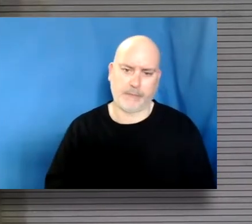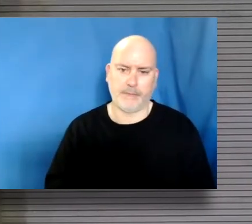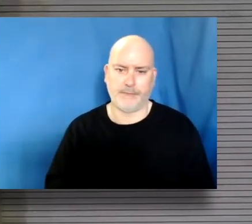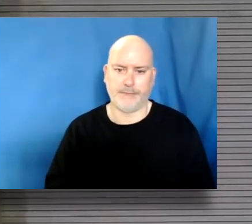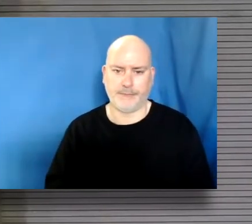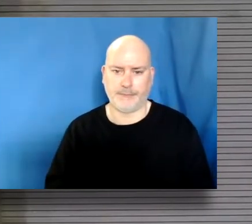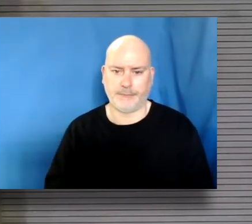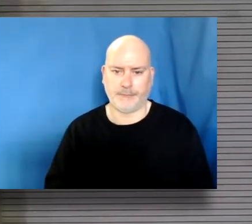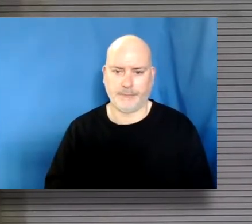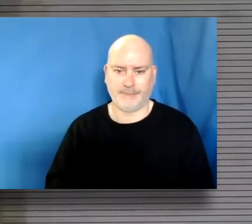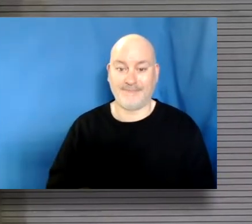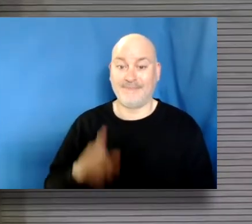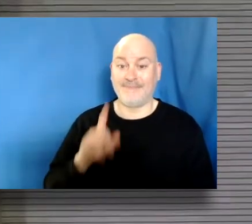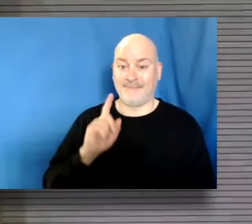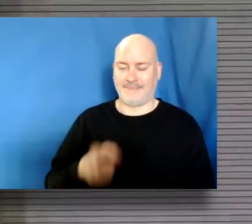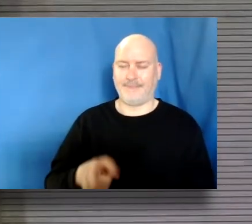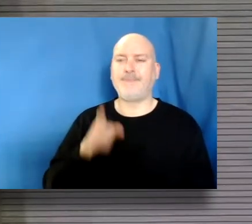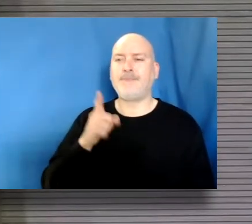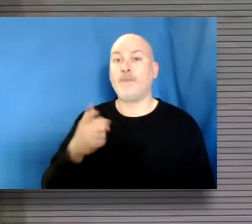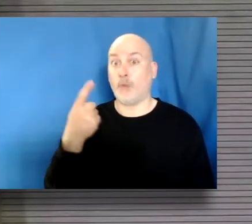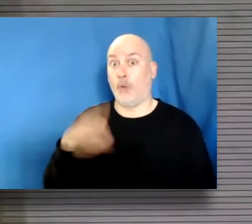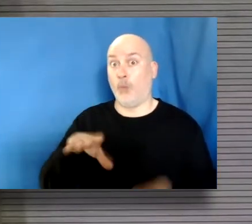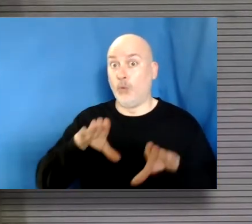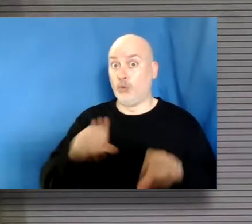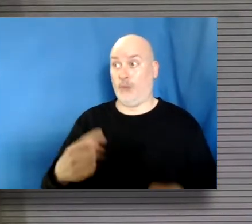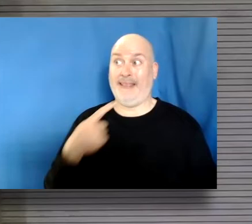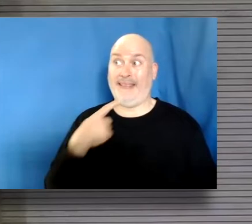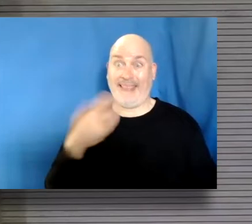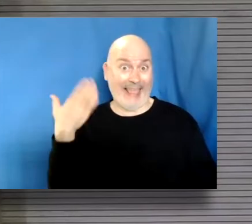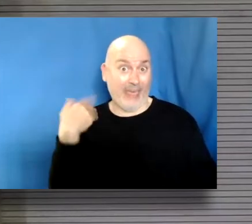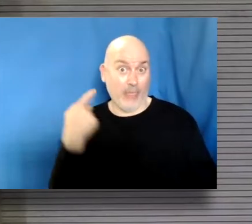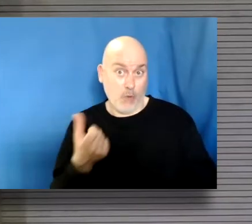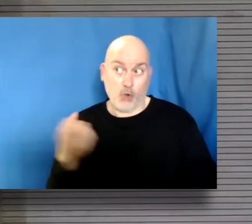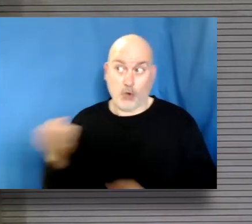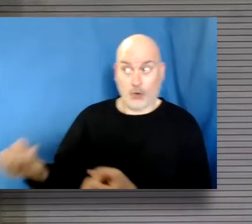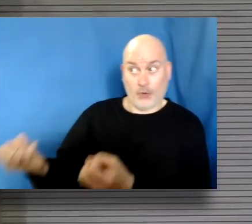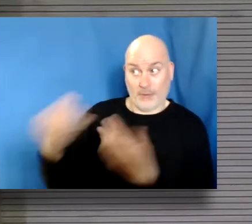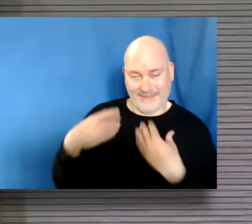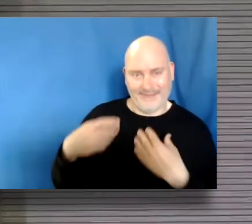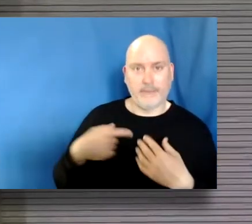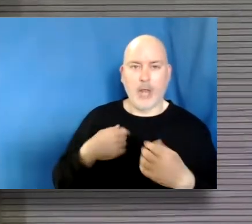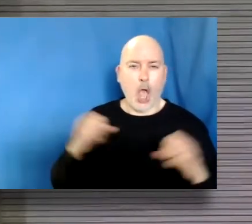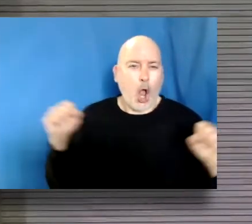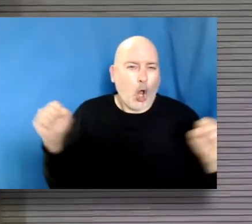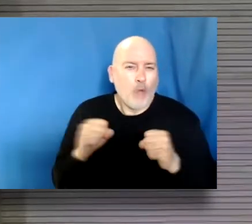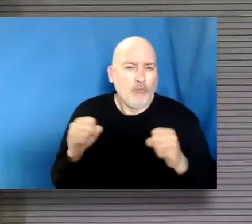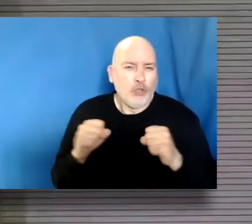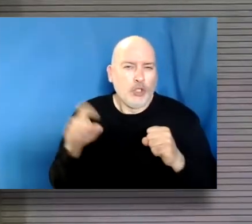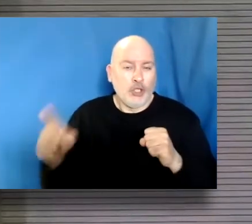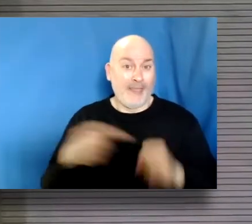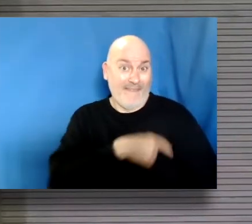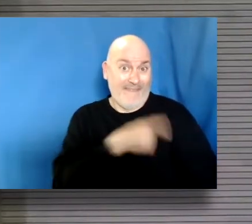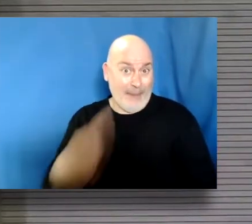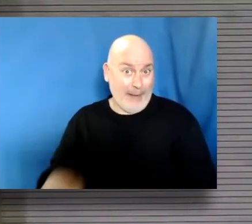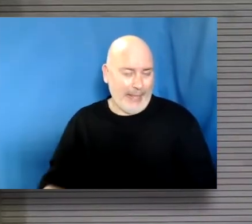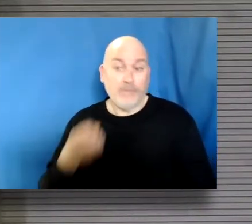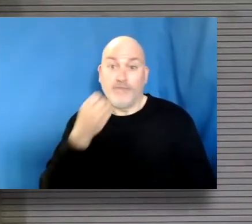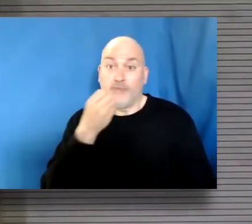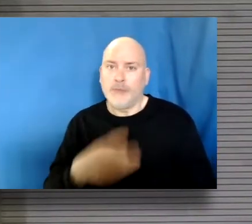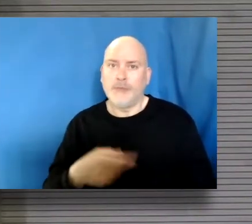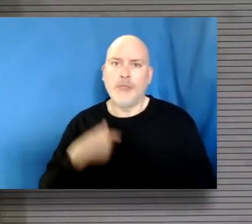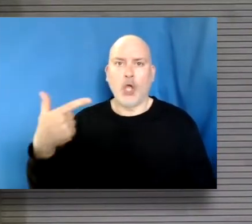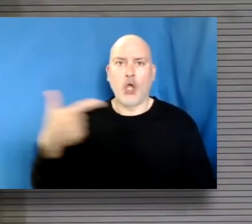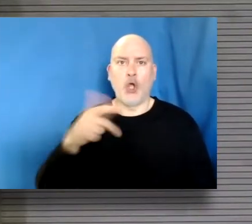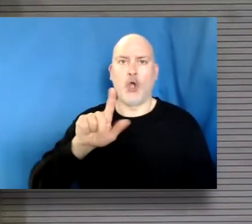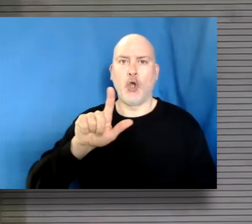Una usuaria nos comparte que le comentaron recientemente que para evitar las convulsiones febriles era aconsejable dar glucosa al